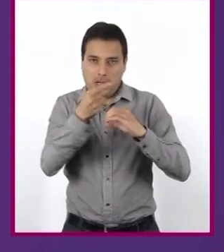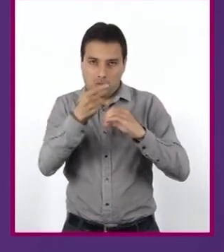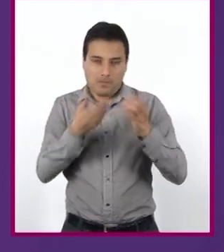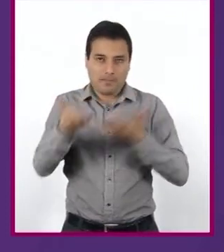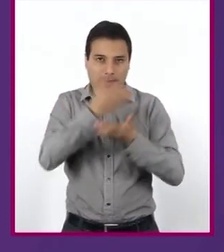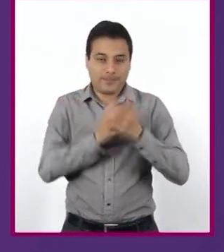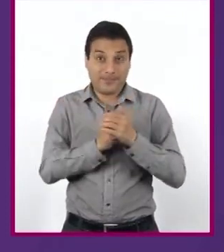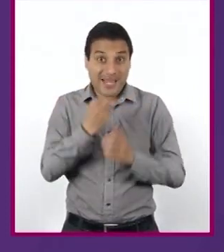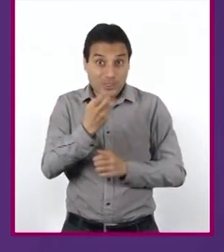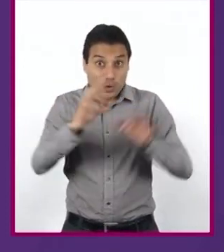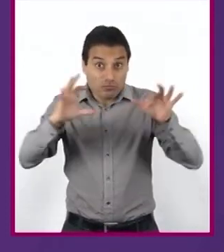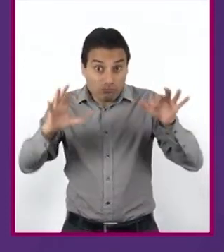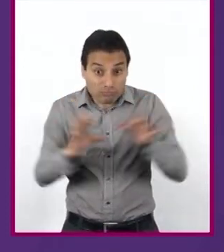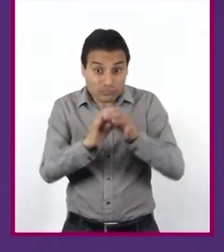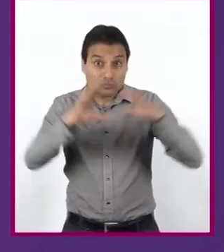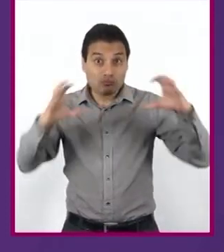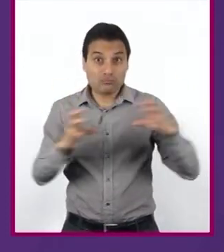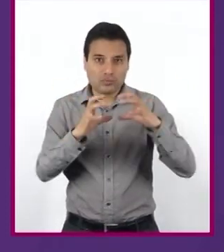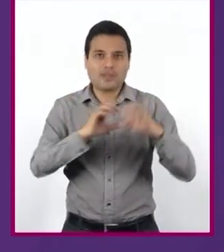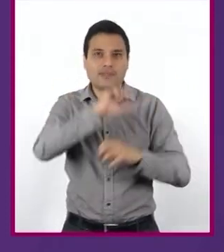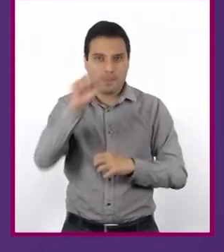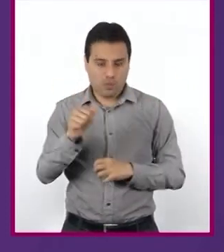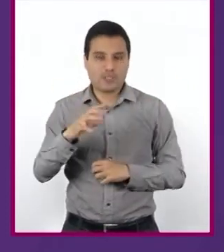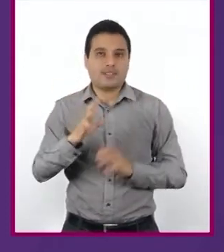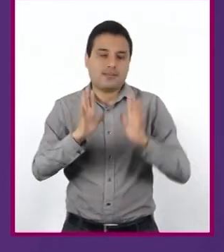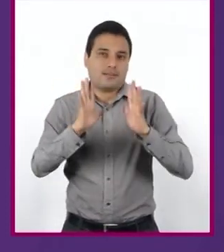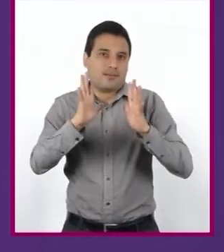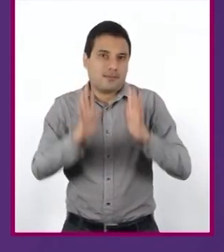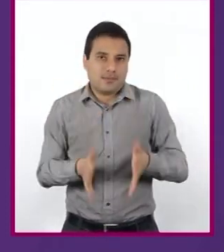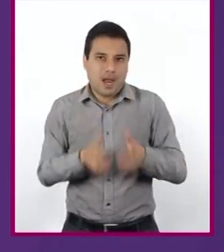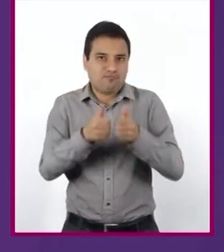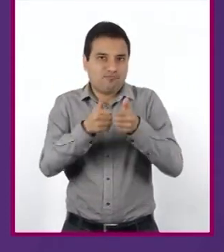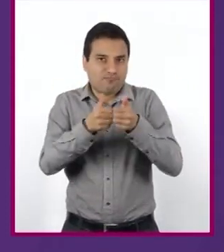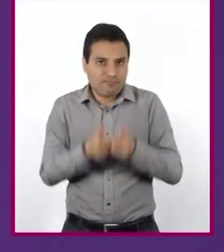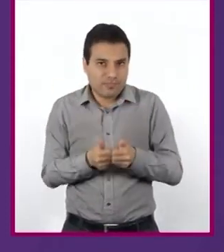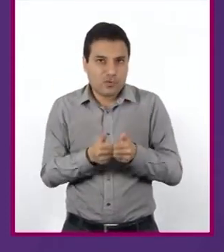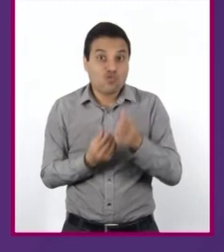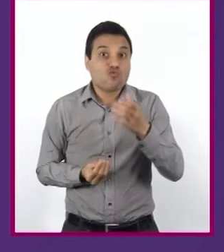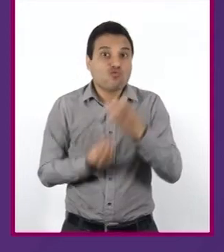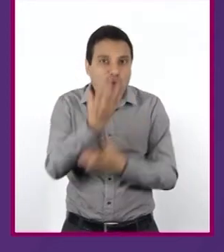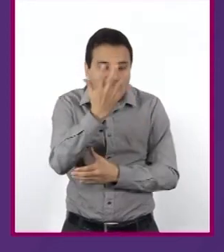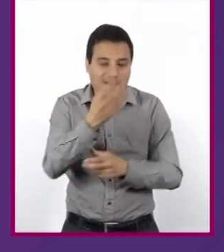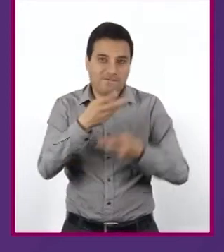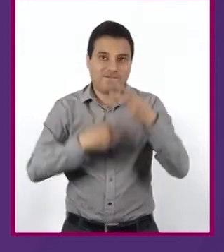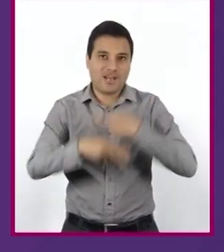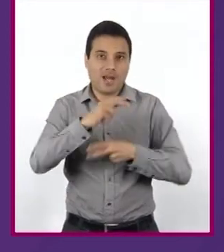Al ocurrir esto, se forma una agrupación estable, una molécula.